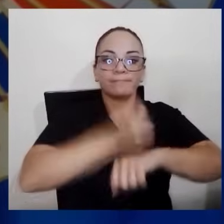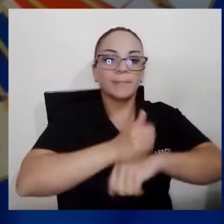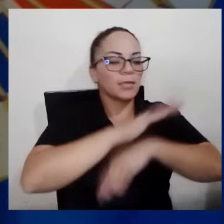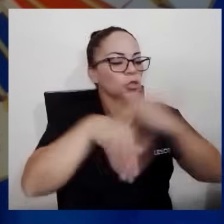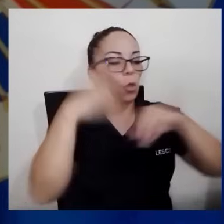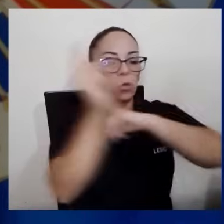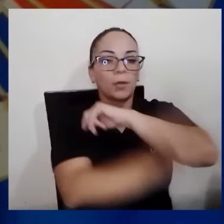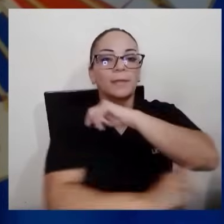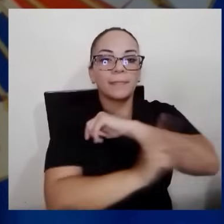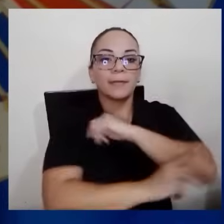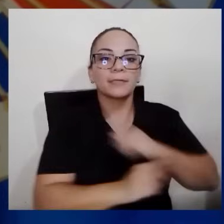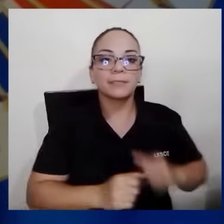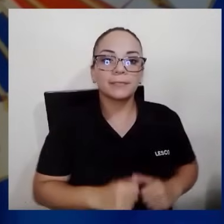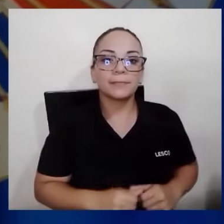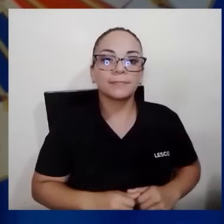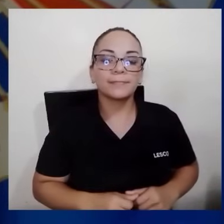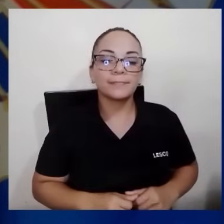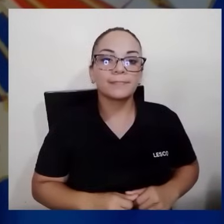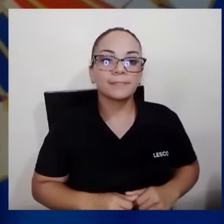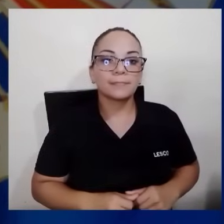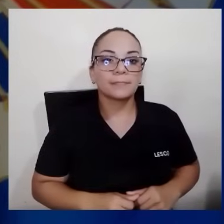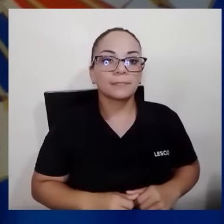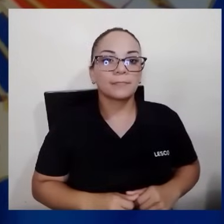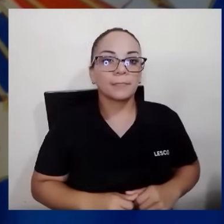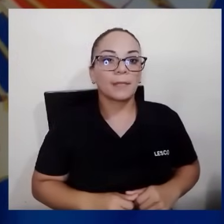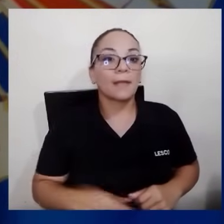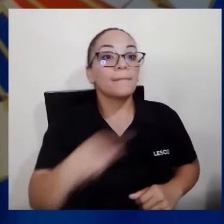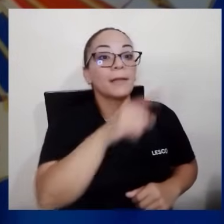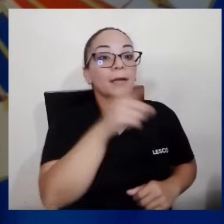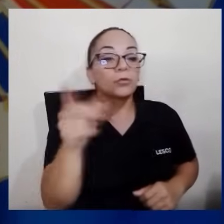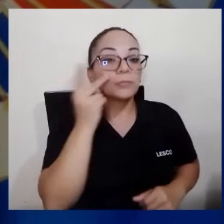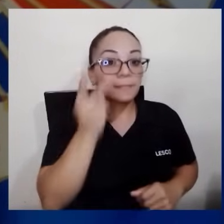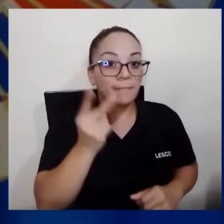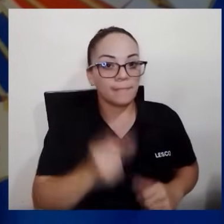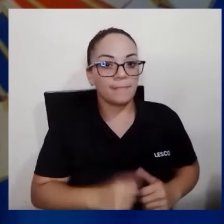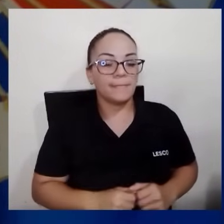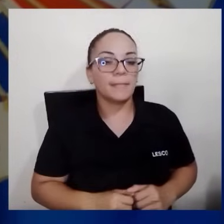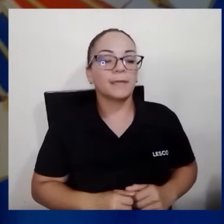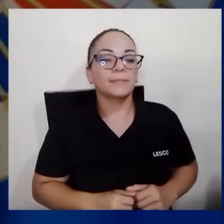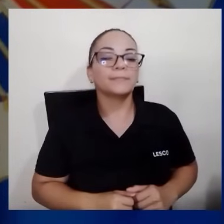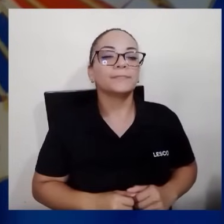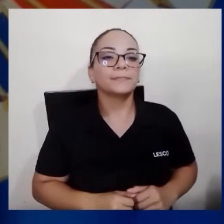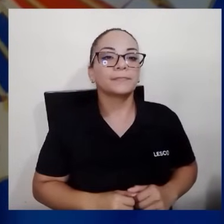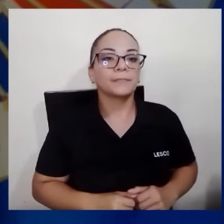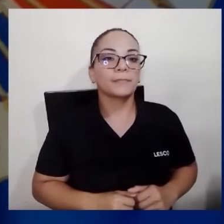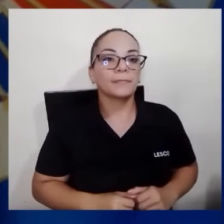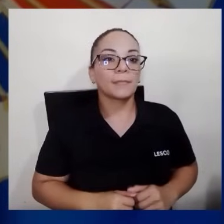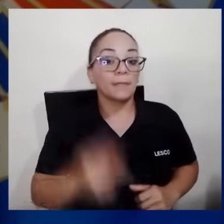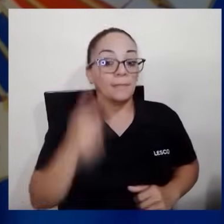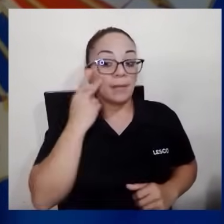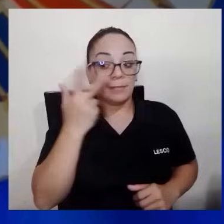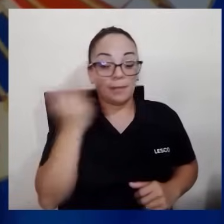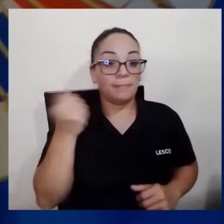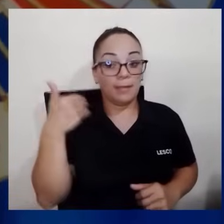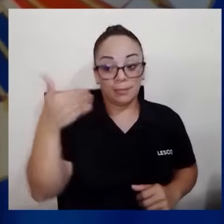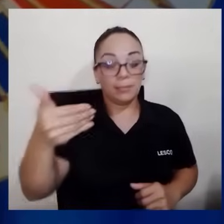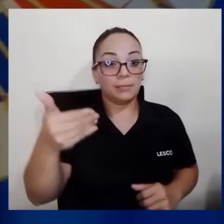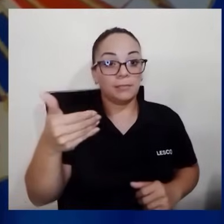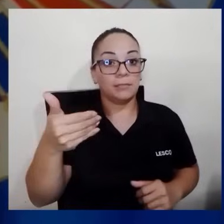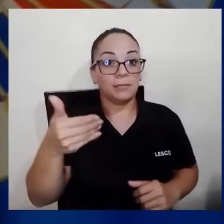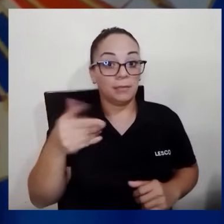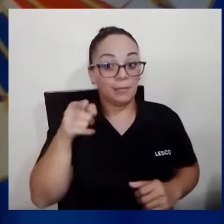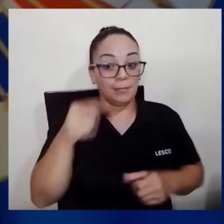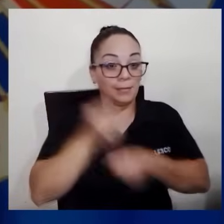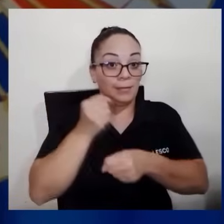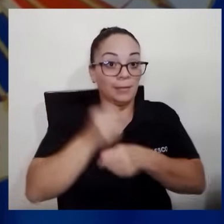país solo para que ustedes vean en los TR meses de funcionamiento de la operación en un puerto